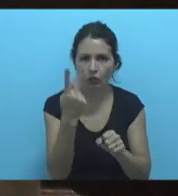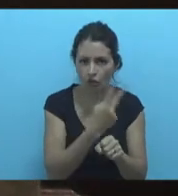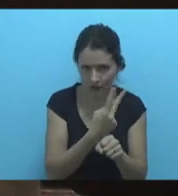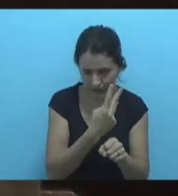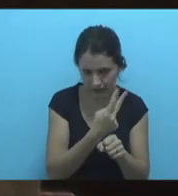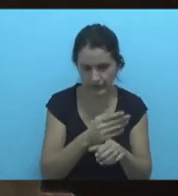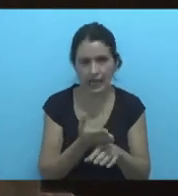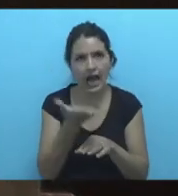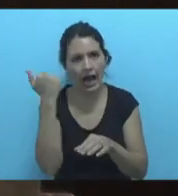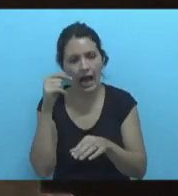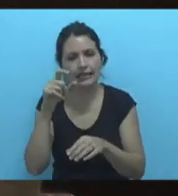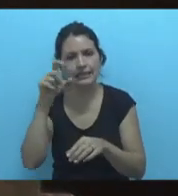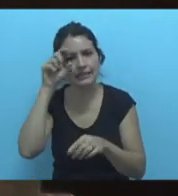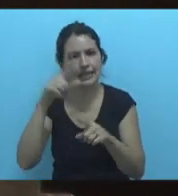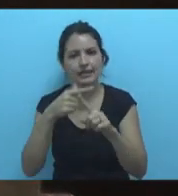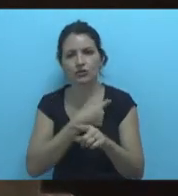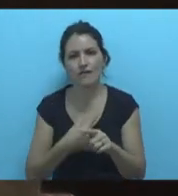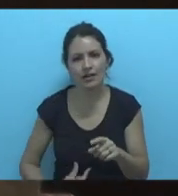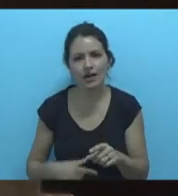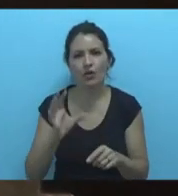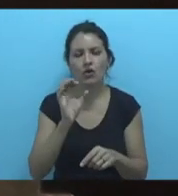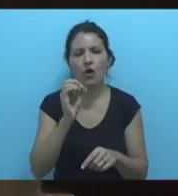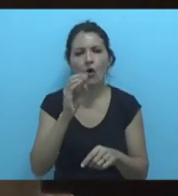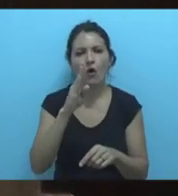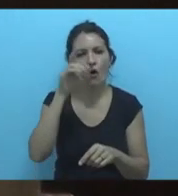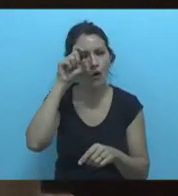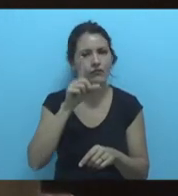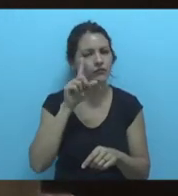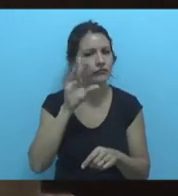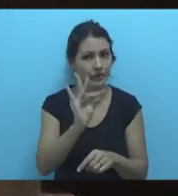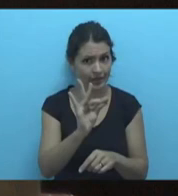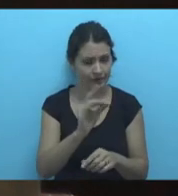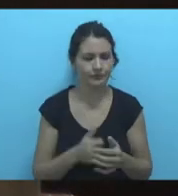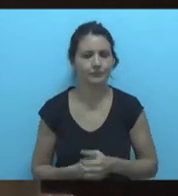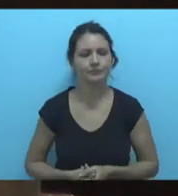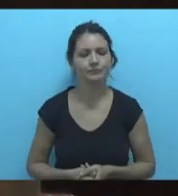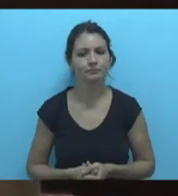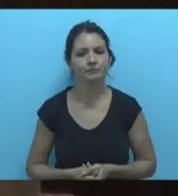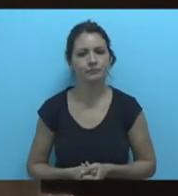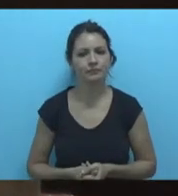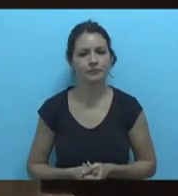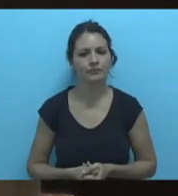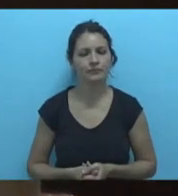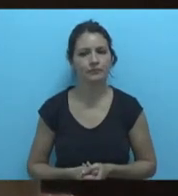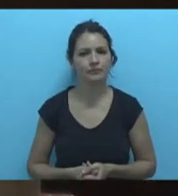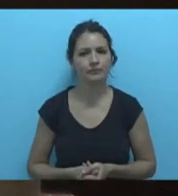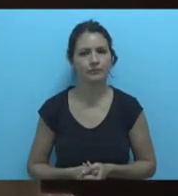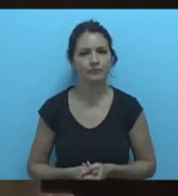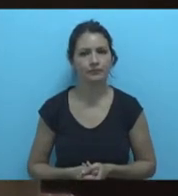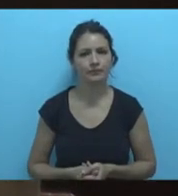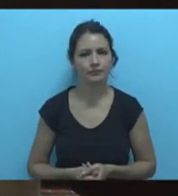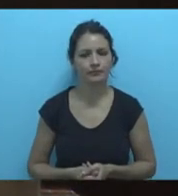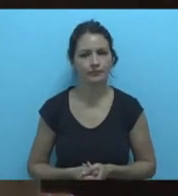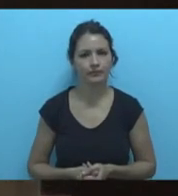Obey. Y quiero destacar especialmente que Roberto Rosúa,